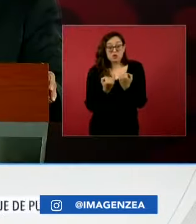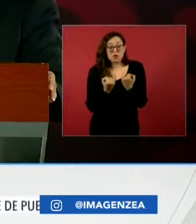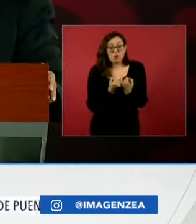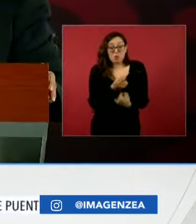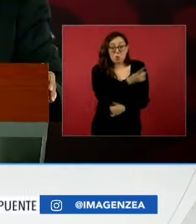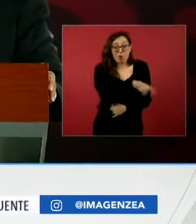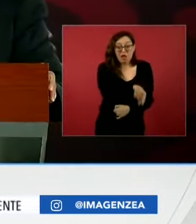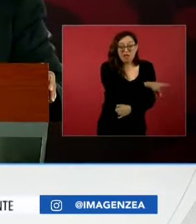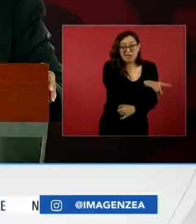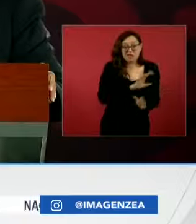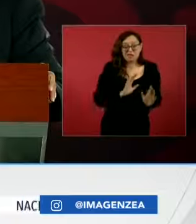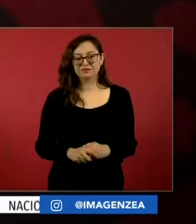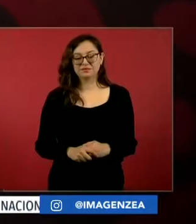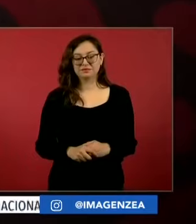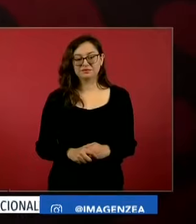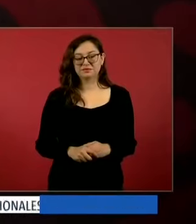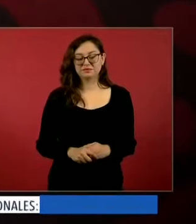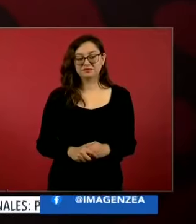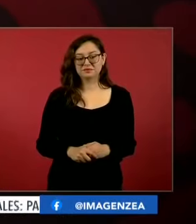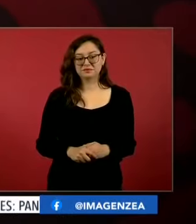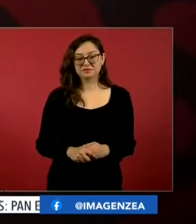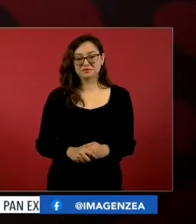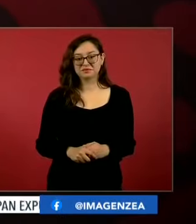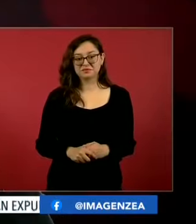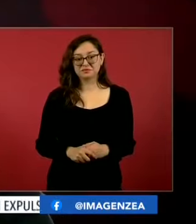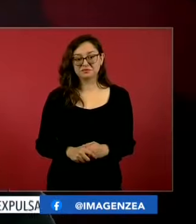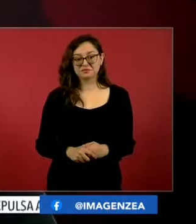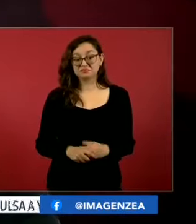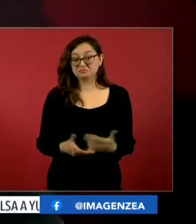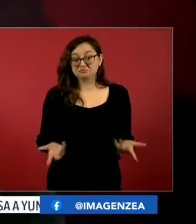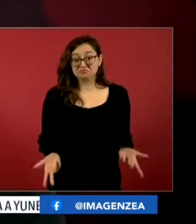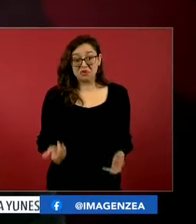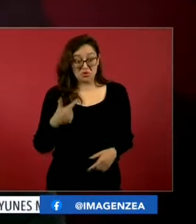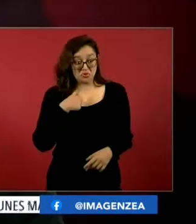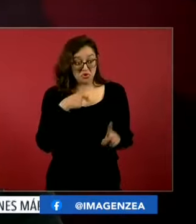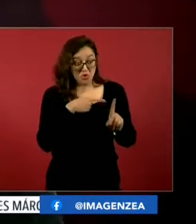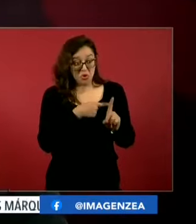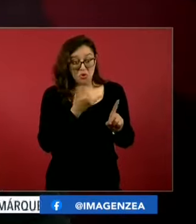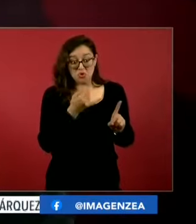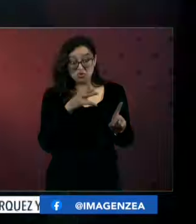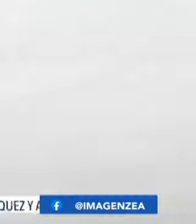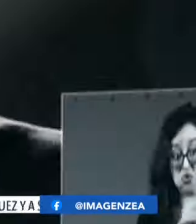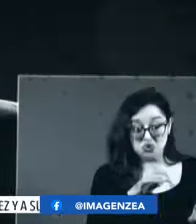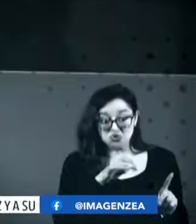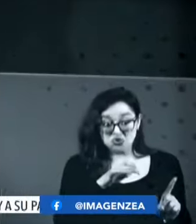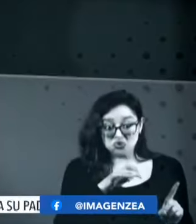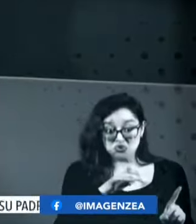somos iguales a ellos. No hablé con el señor Yunes ni con su hijo.